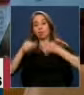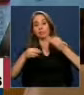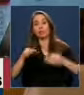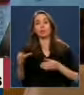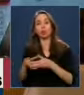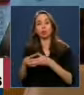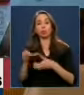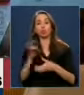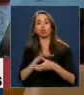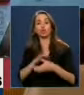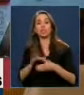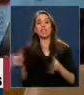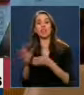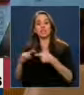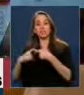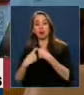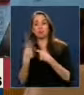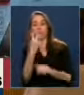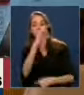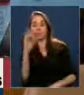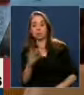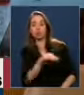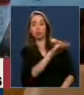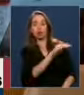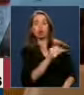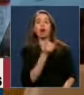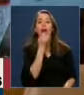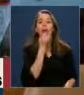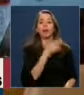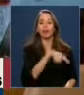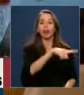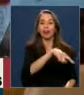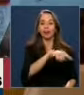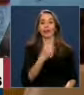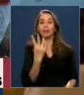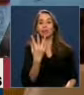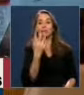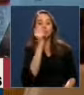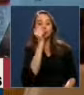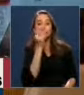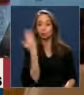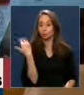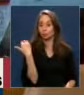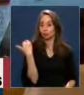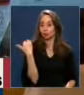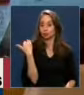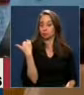que en Chile Vamos somos solo el 20%, están muy equivocados. El 25 de